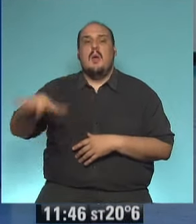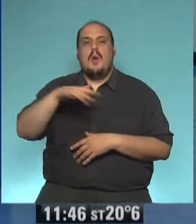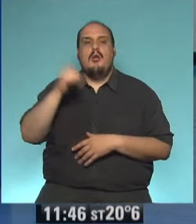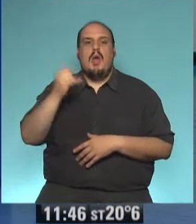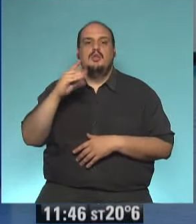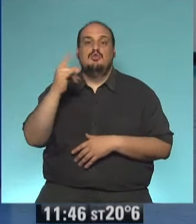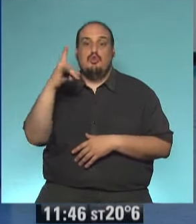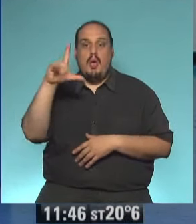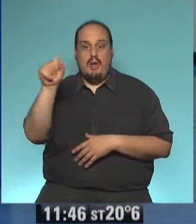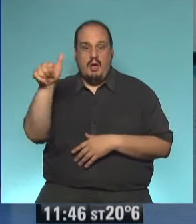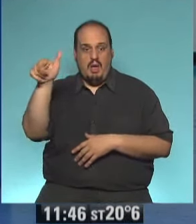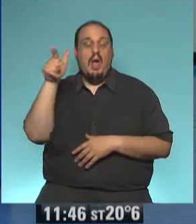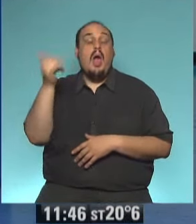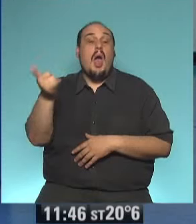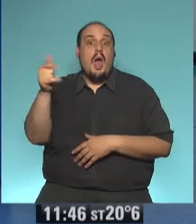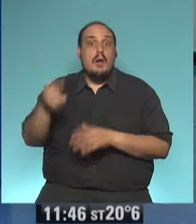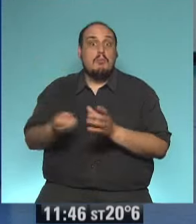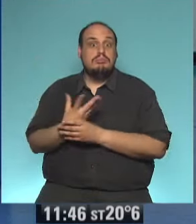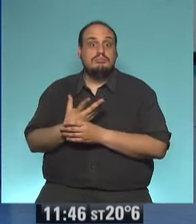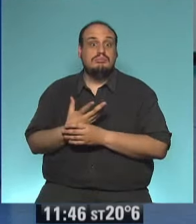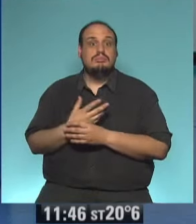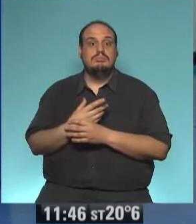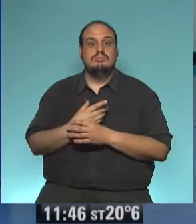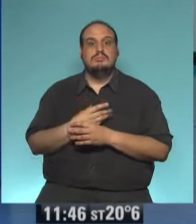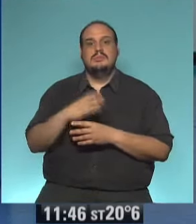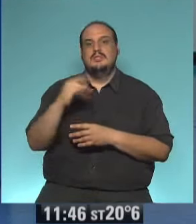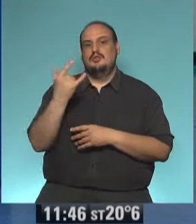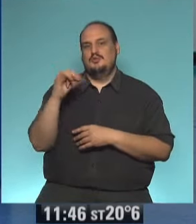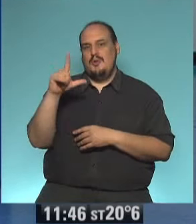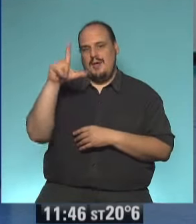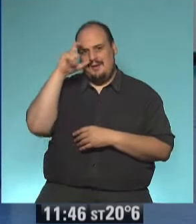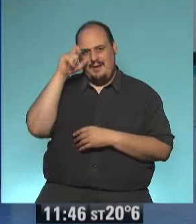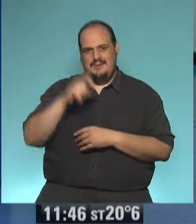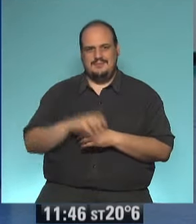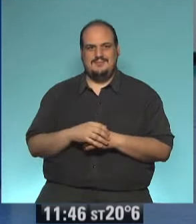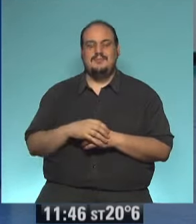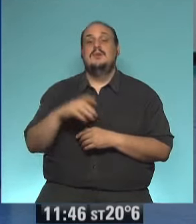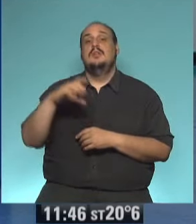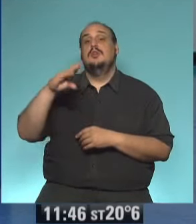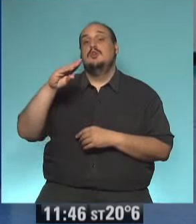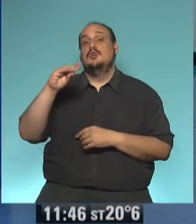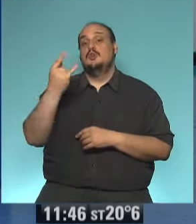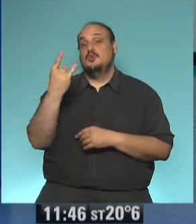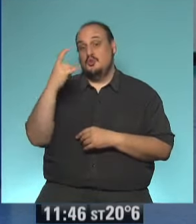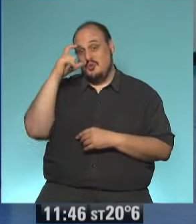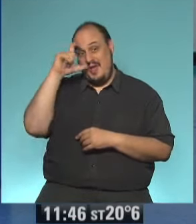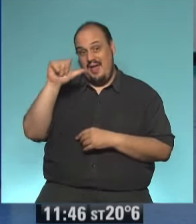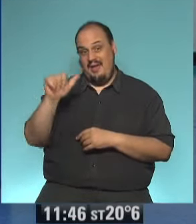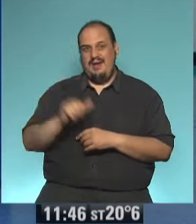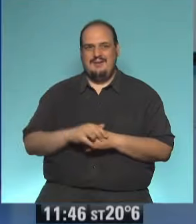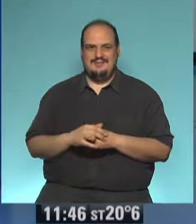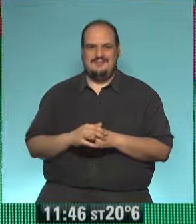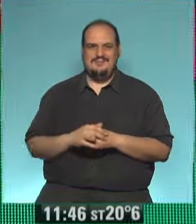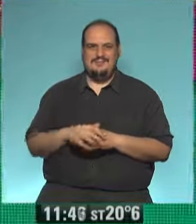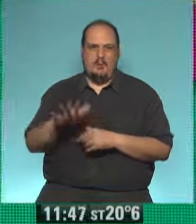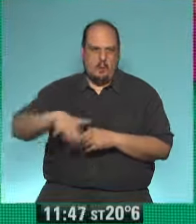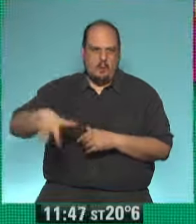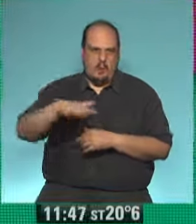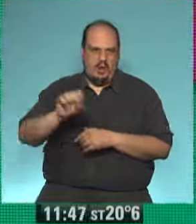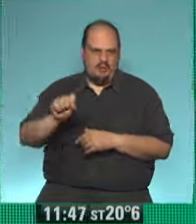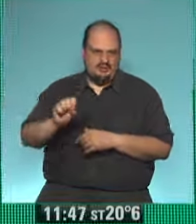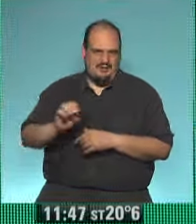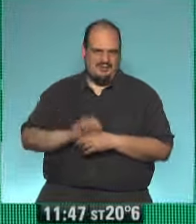eso? ¿Empezaron ahí jugando? Mira, lo vamos a averiguar. Chueca es genial. Chueca es genial. Sí, pues, exacto. Es genial, me